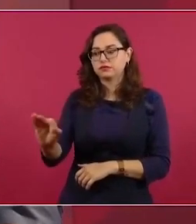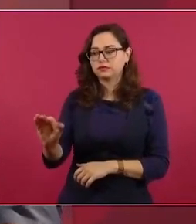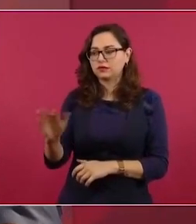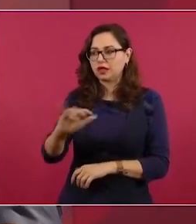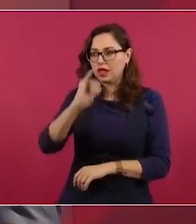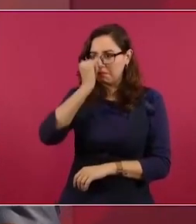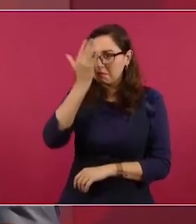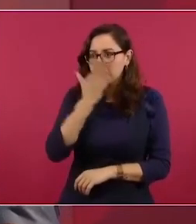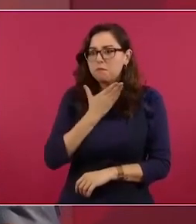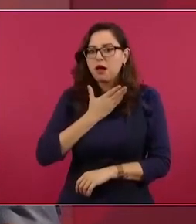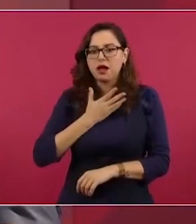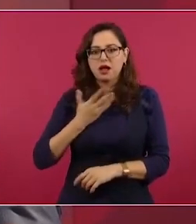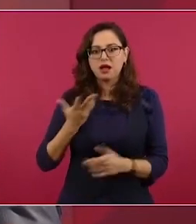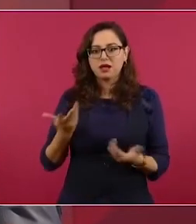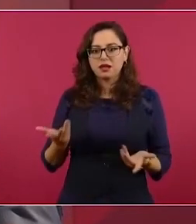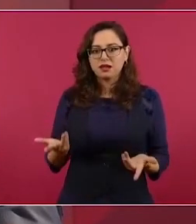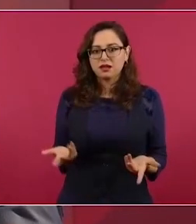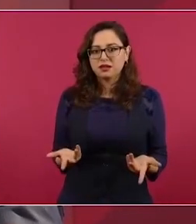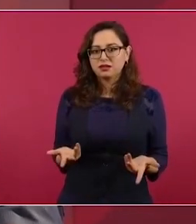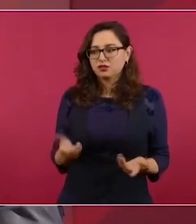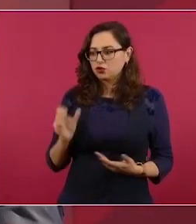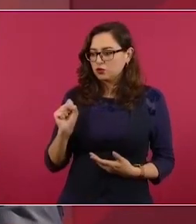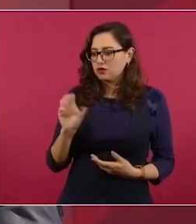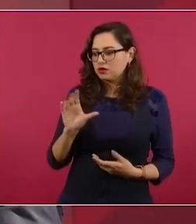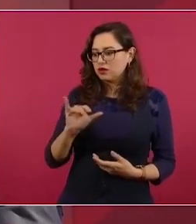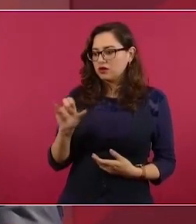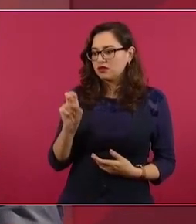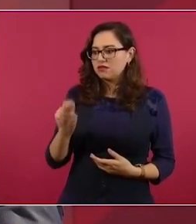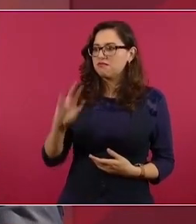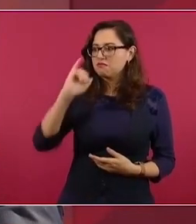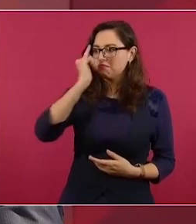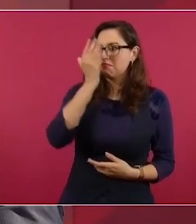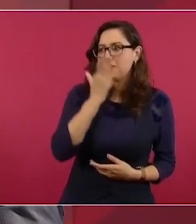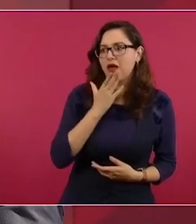y al la Suprema Corte.